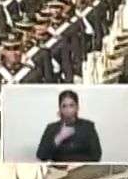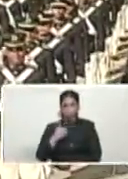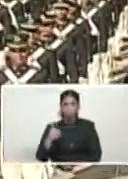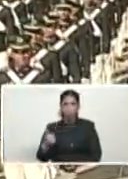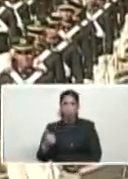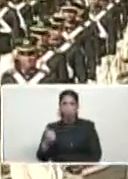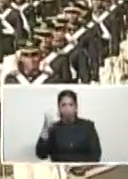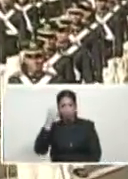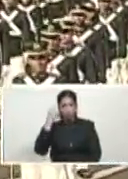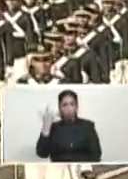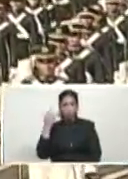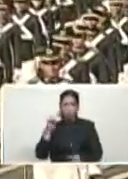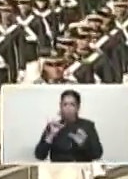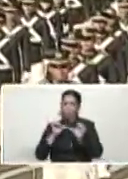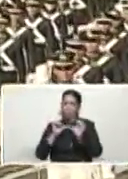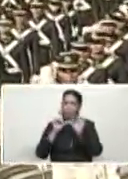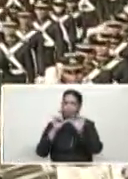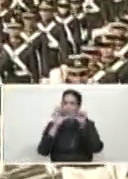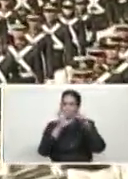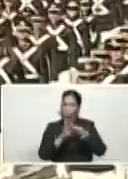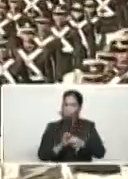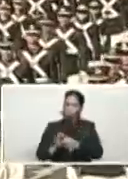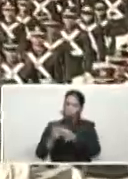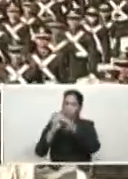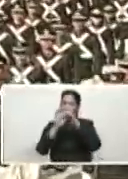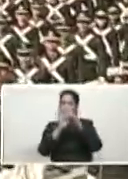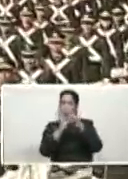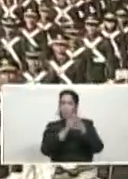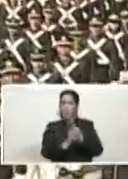para mantener la unión